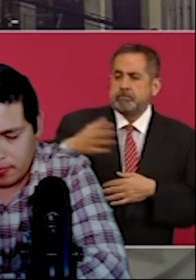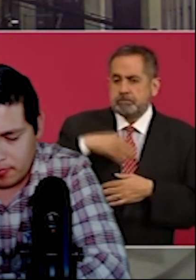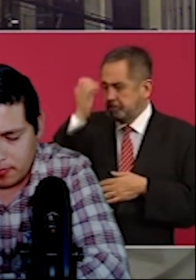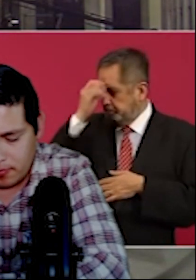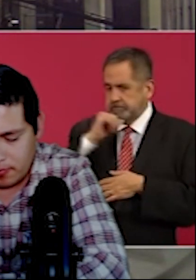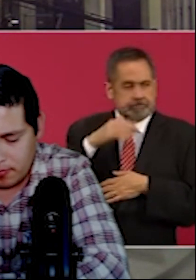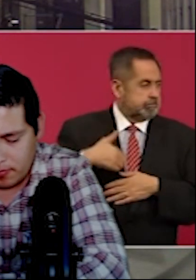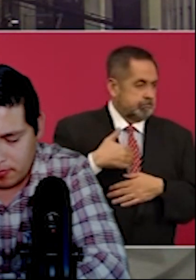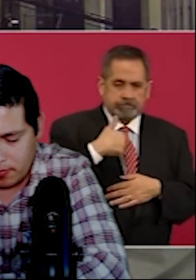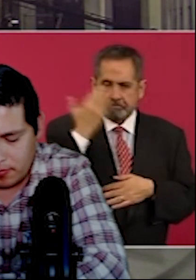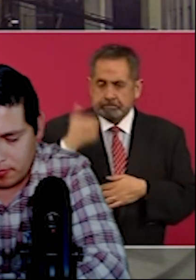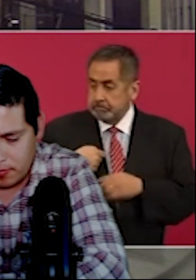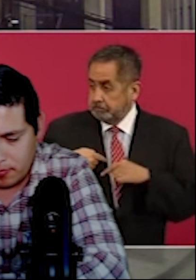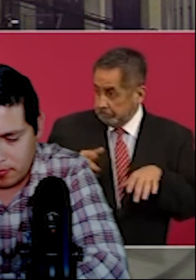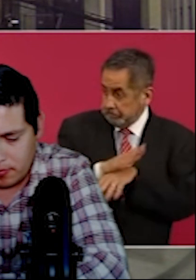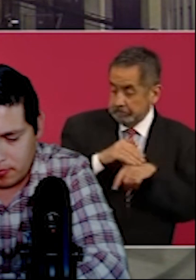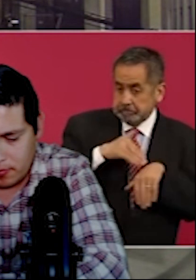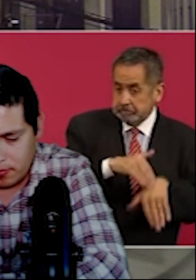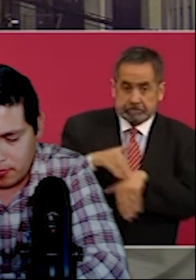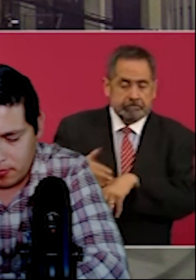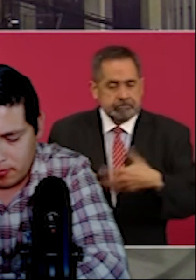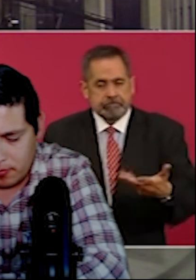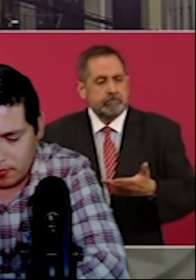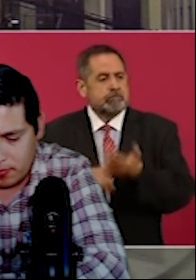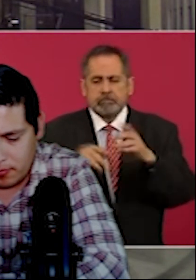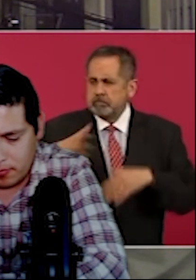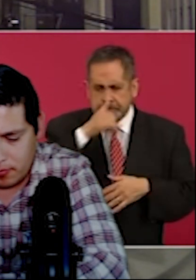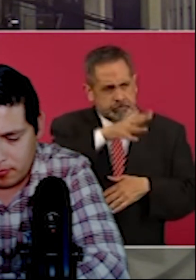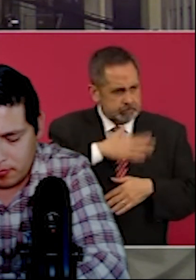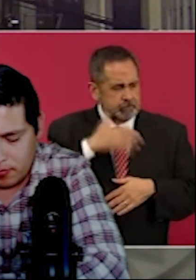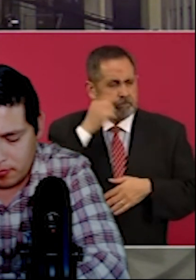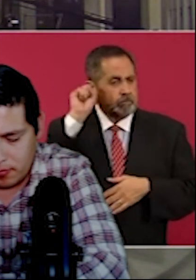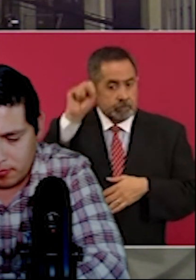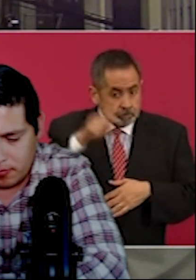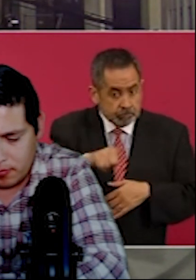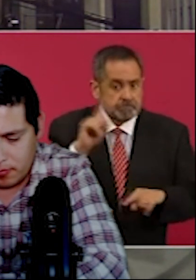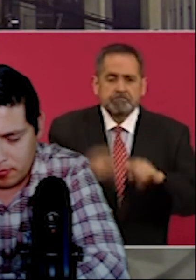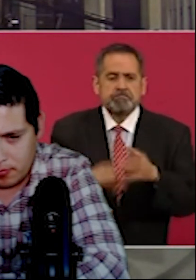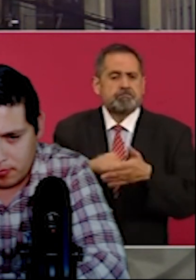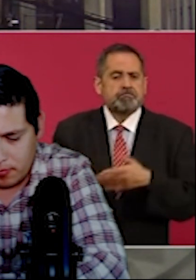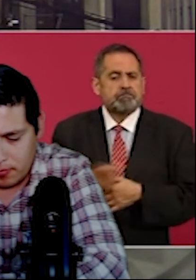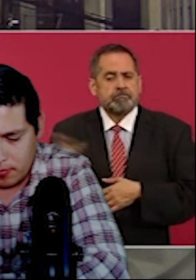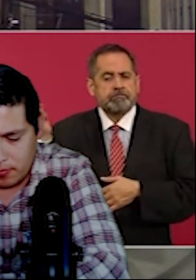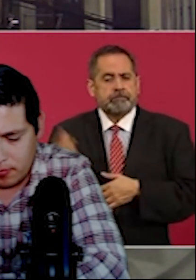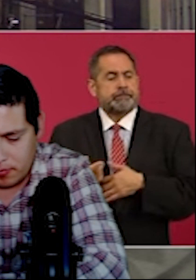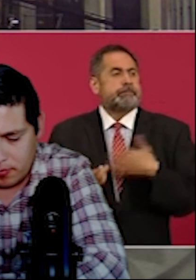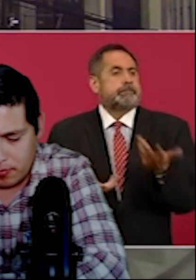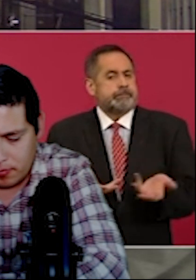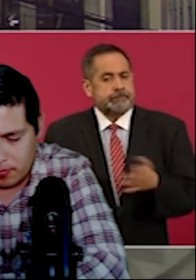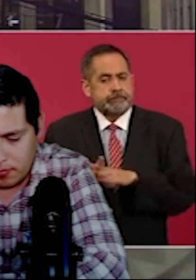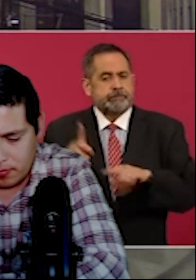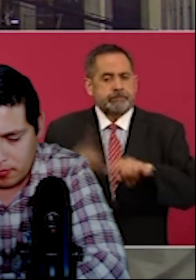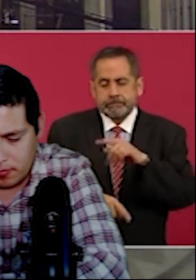casos quienes se rebelan o quienes estaban tratando de hacer este sindicato pues son vetados de estos equipos y al final pues se les